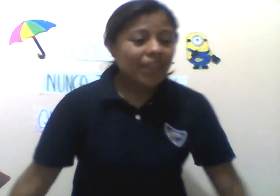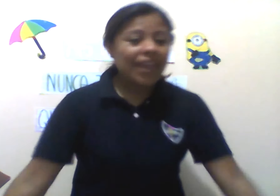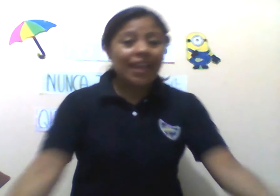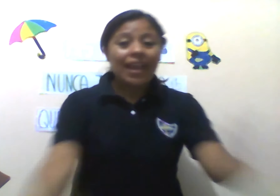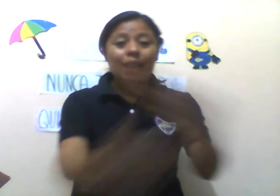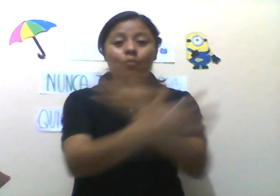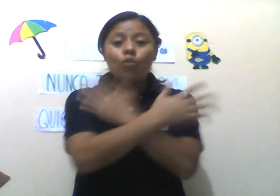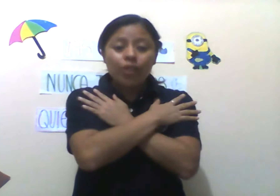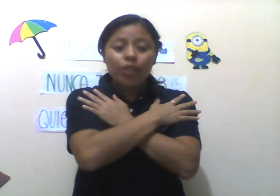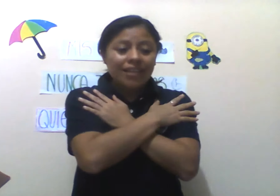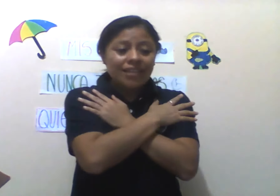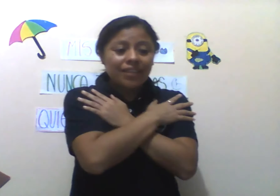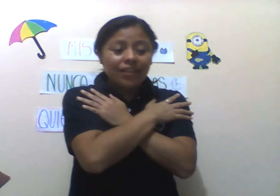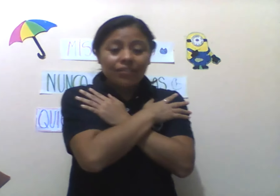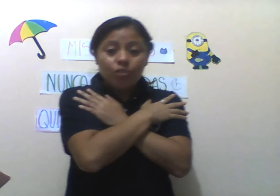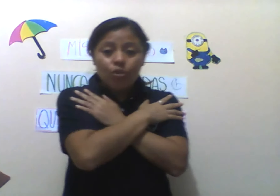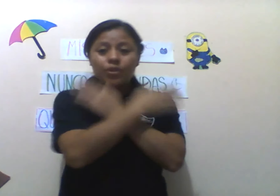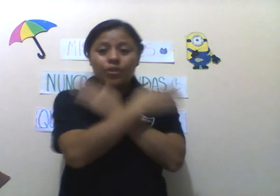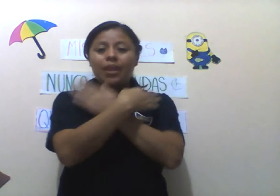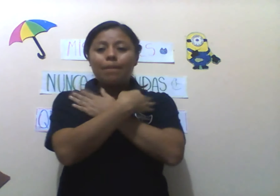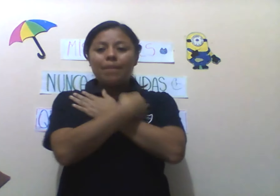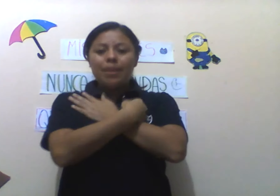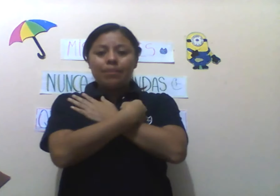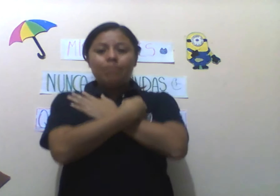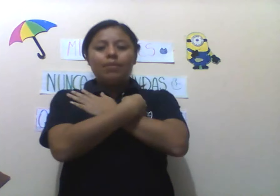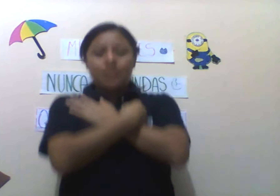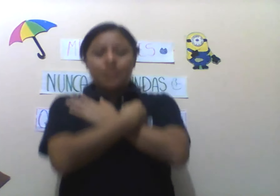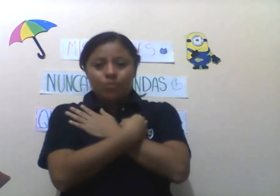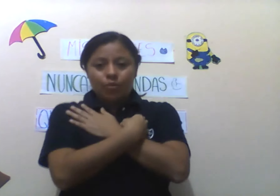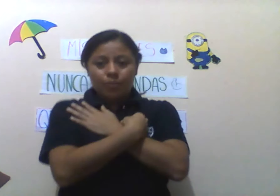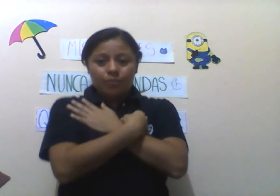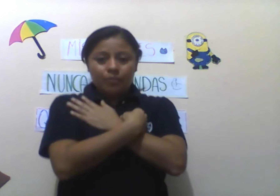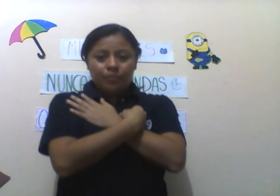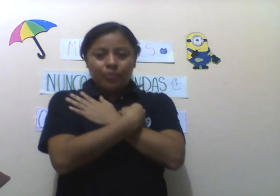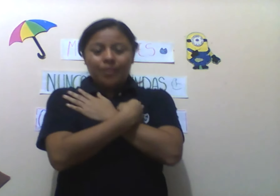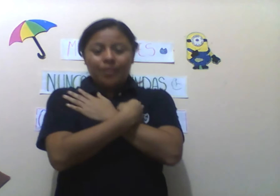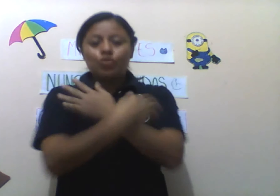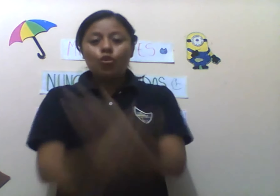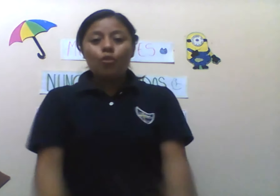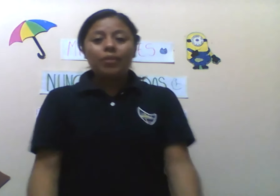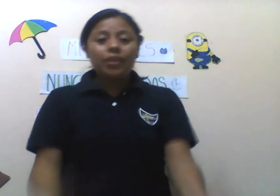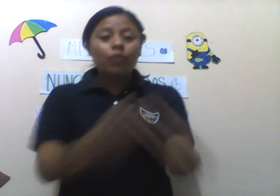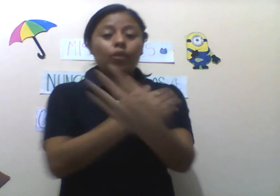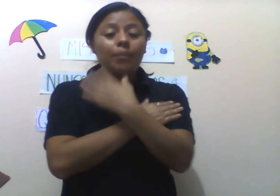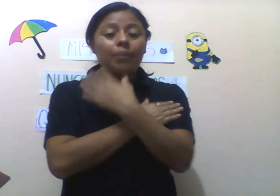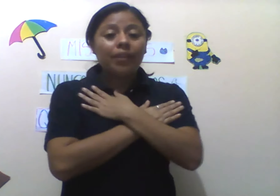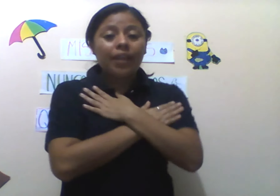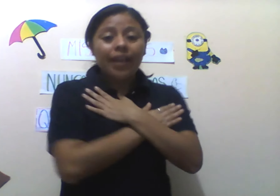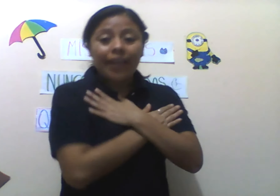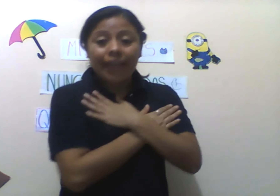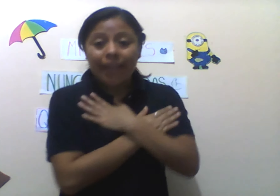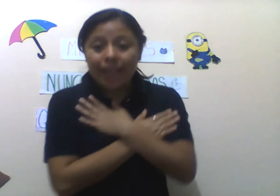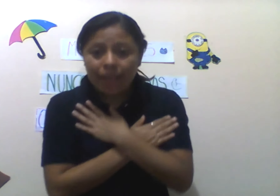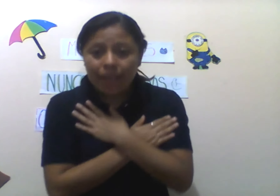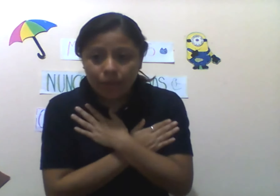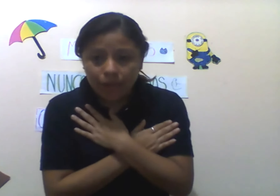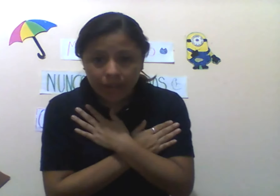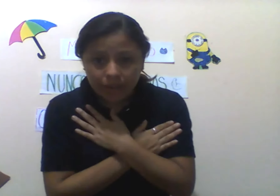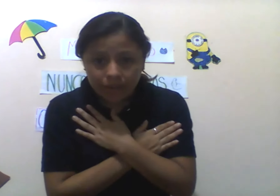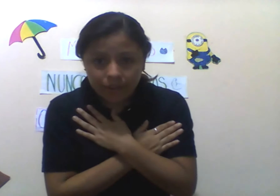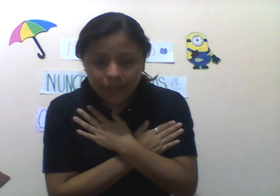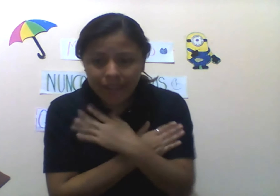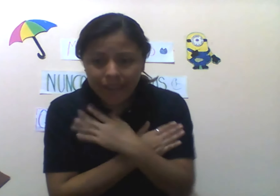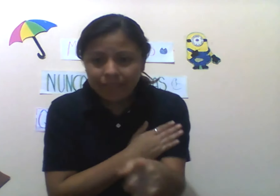el amor y la aceptación de mí mismo. Yo me tengo que aprender a querer y a